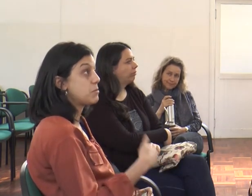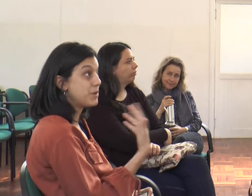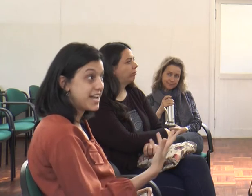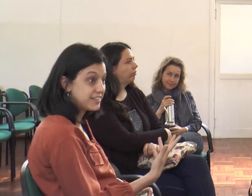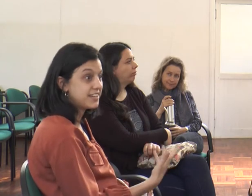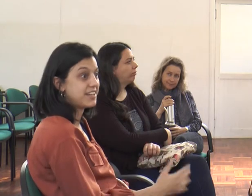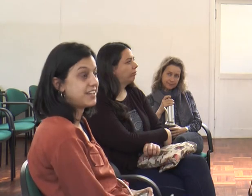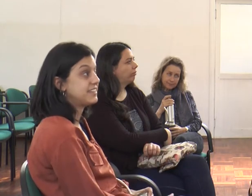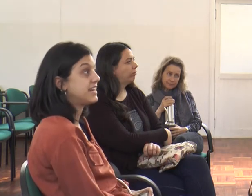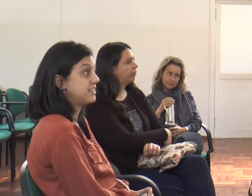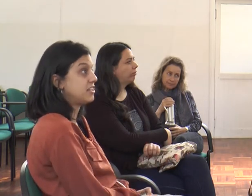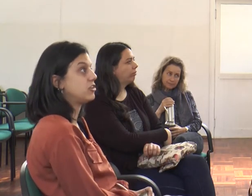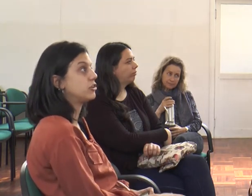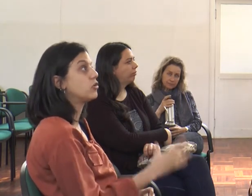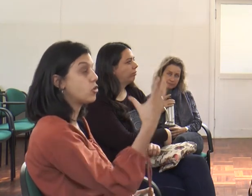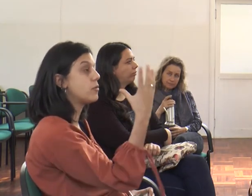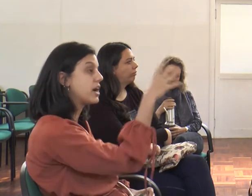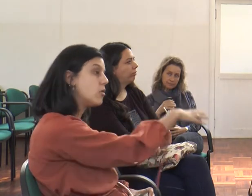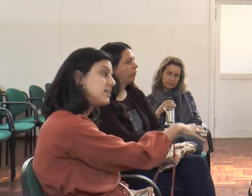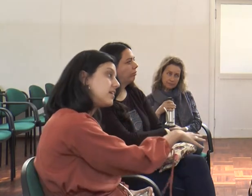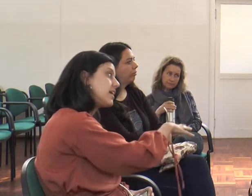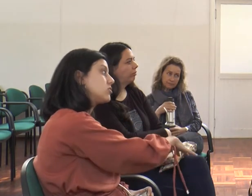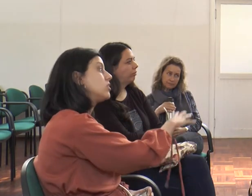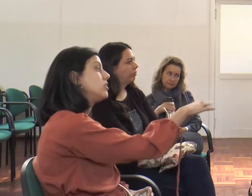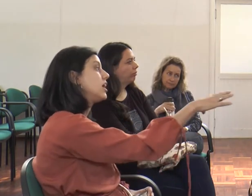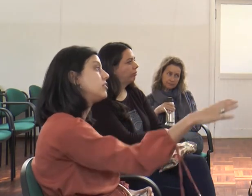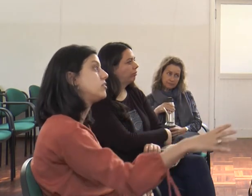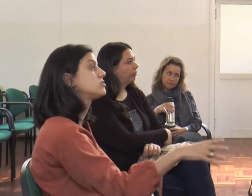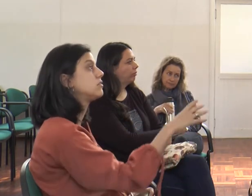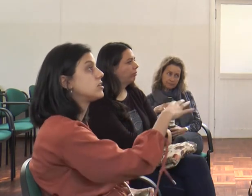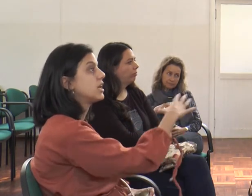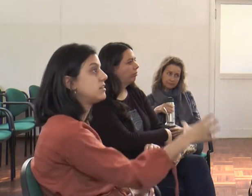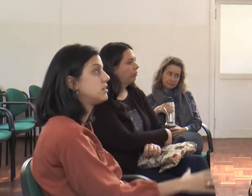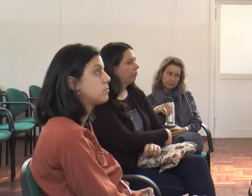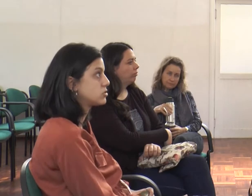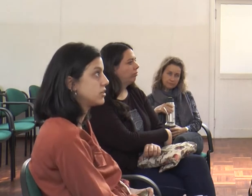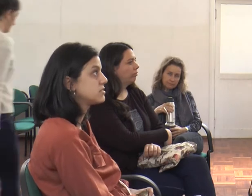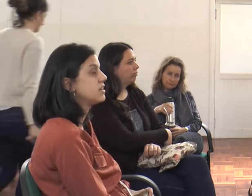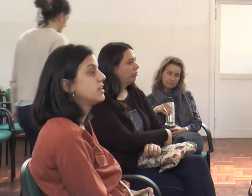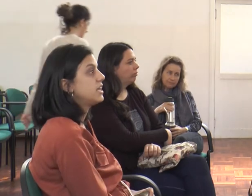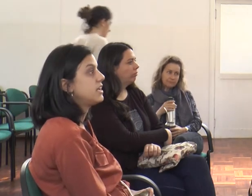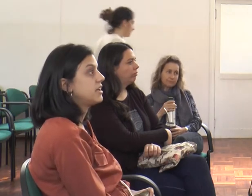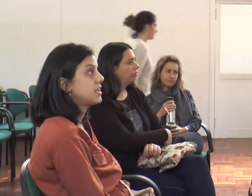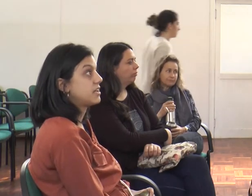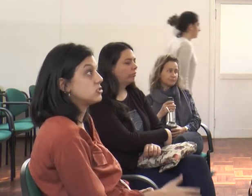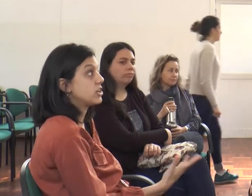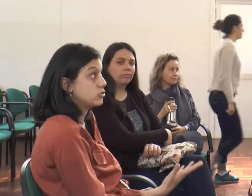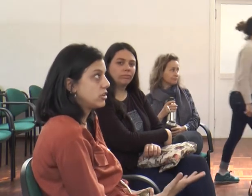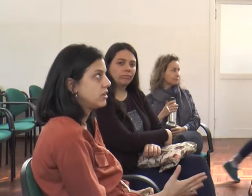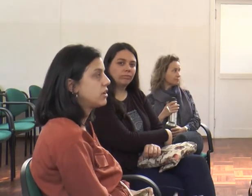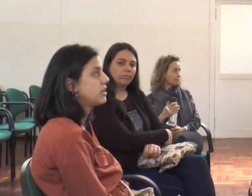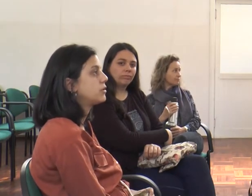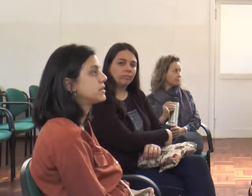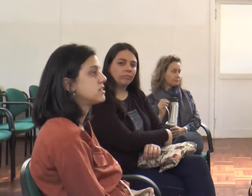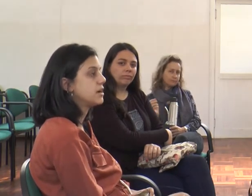en este plan estratégico, ¿no? ¿Cómo bajamos a tierra esto a los distintos servicios y a las distintas personas que son